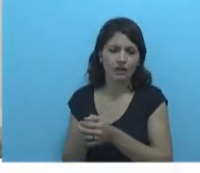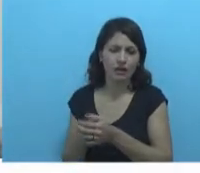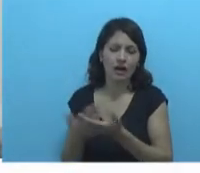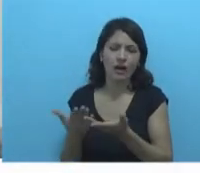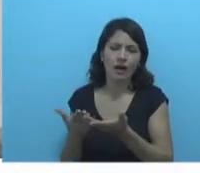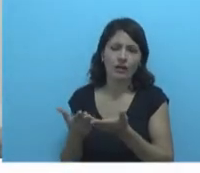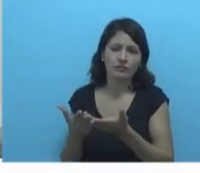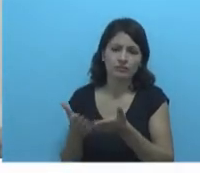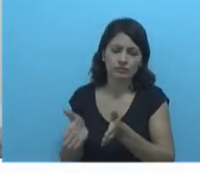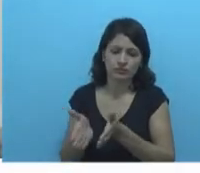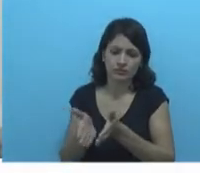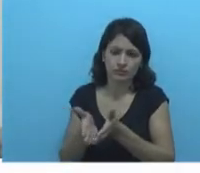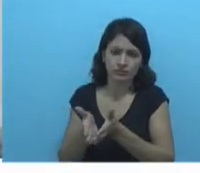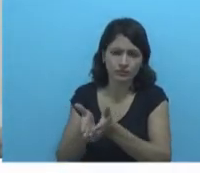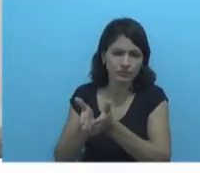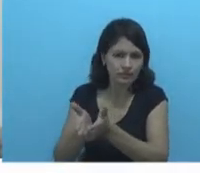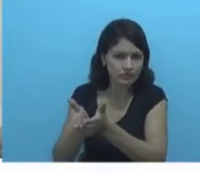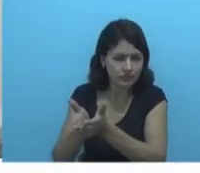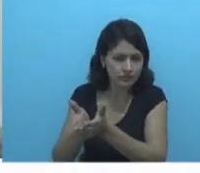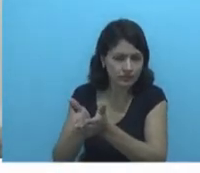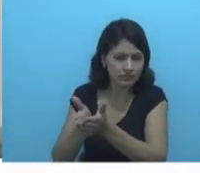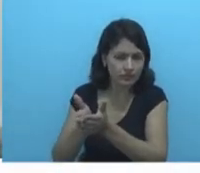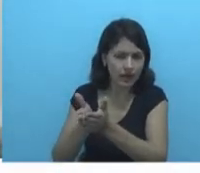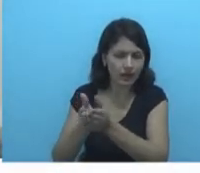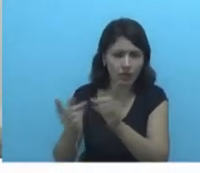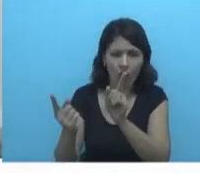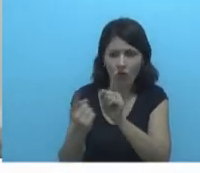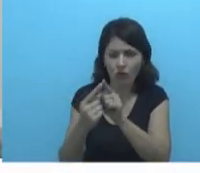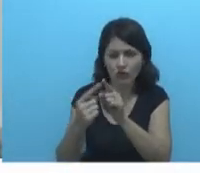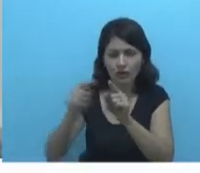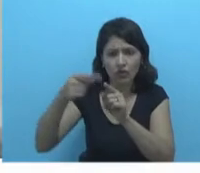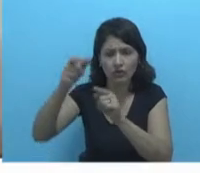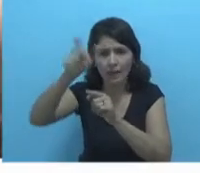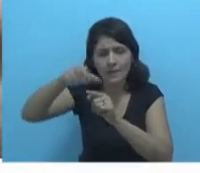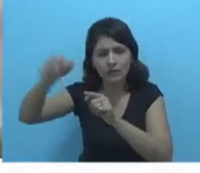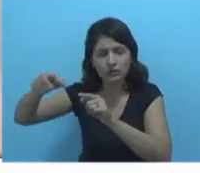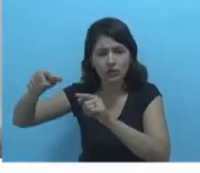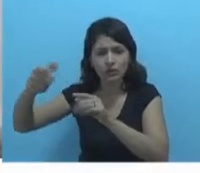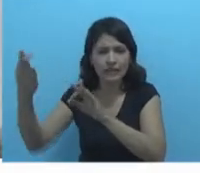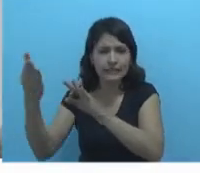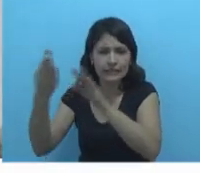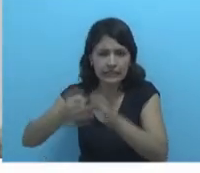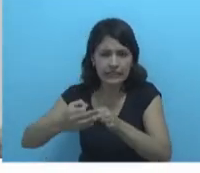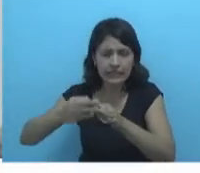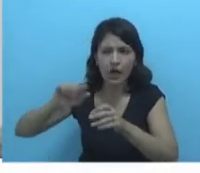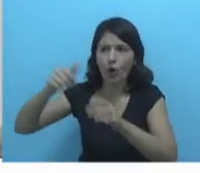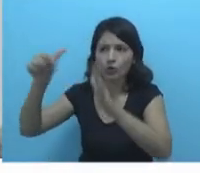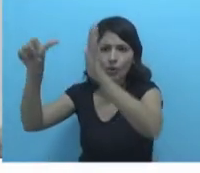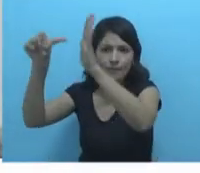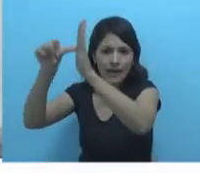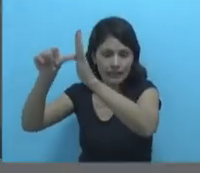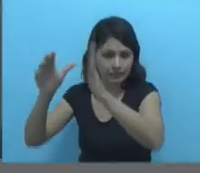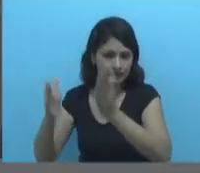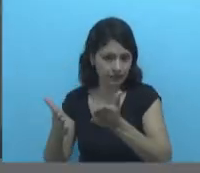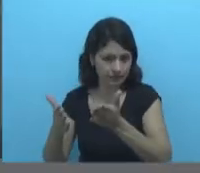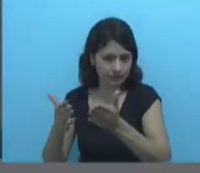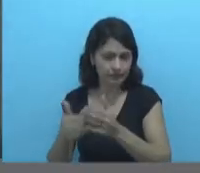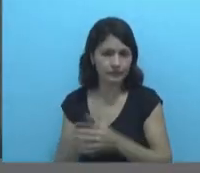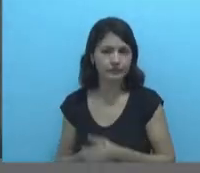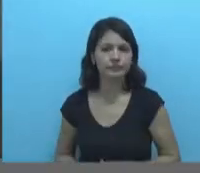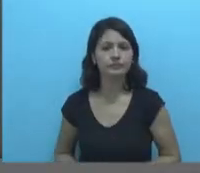hacia los buques que se encuentran en la rada y toman contacto con la tripulación de ese buque, que muchas